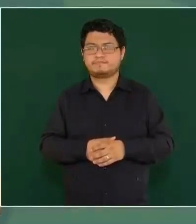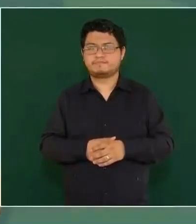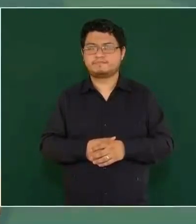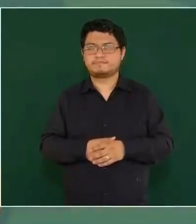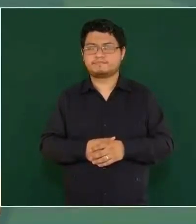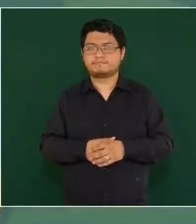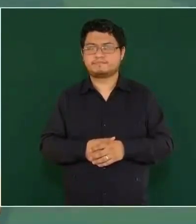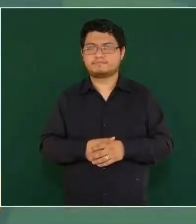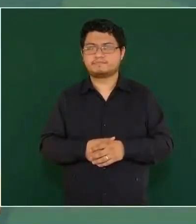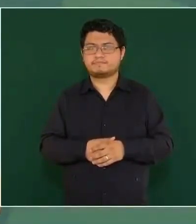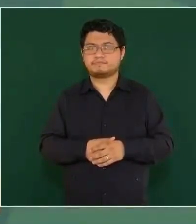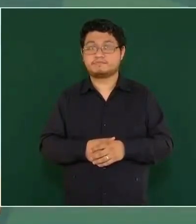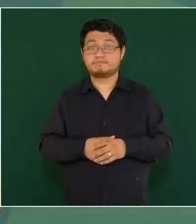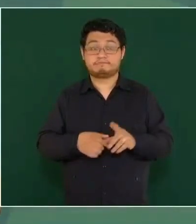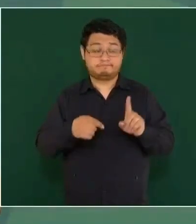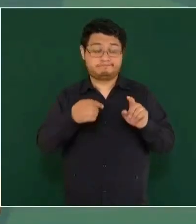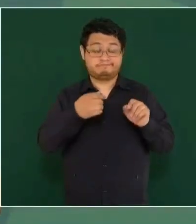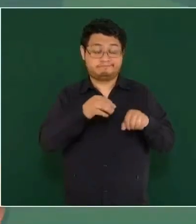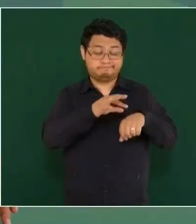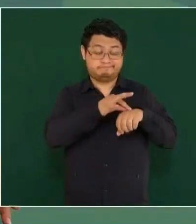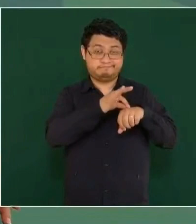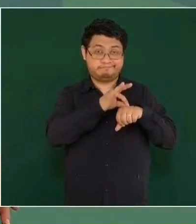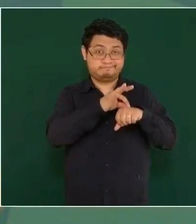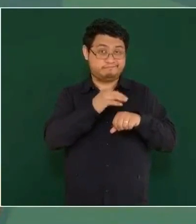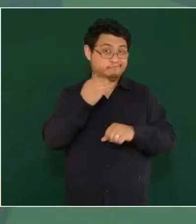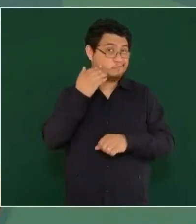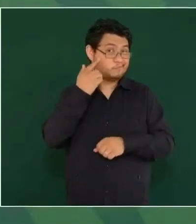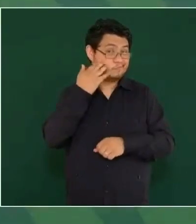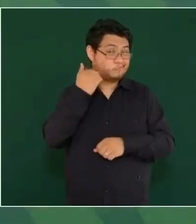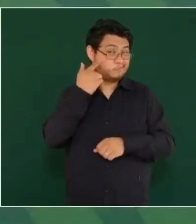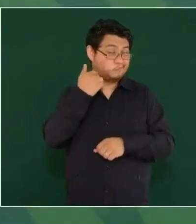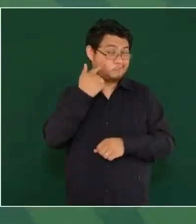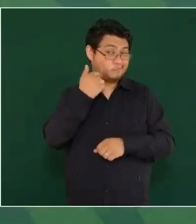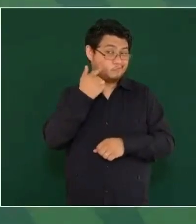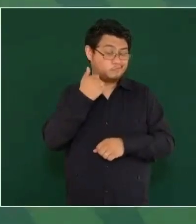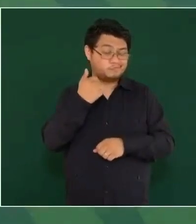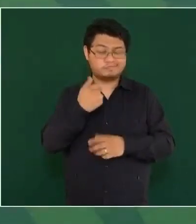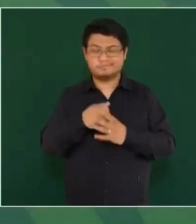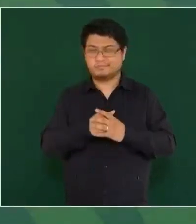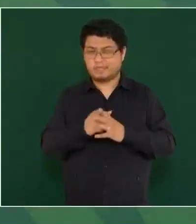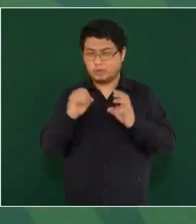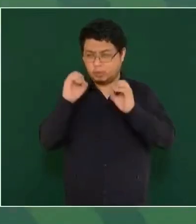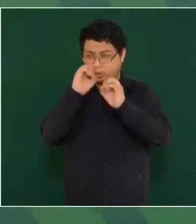si alguien de piel morena se casaba con una blanca